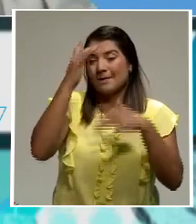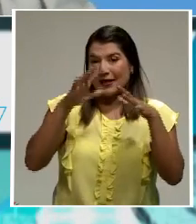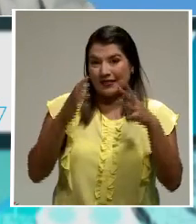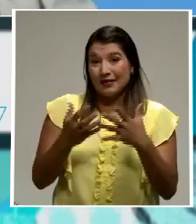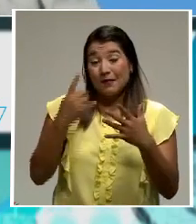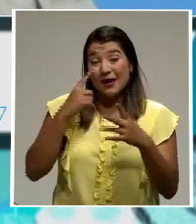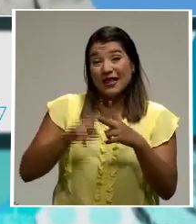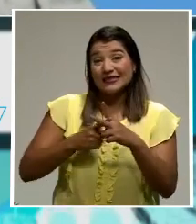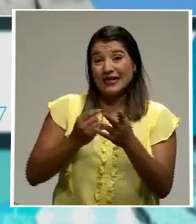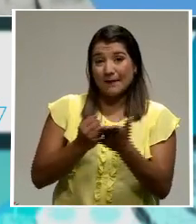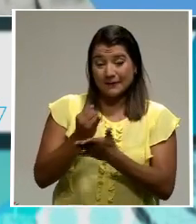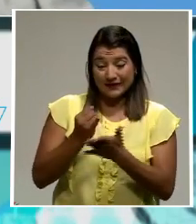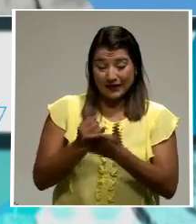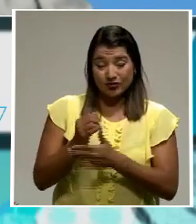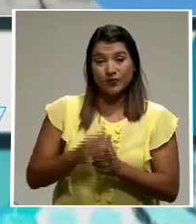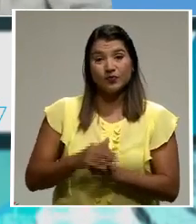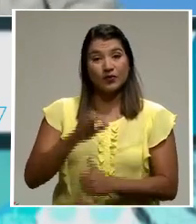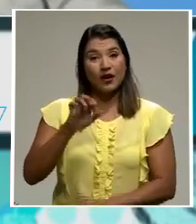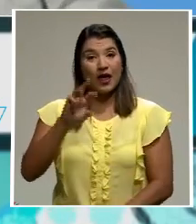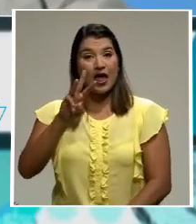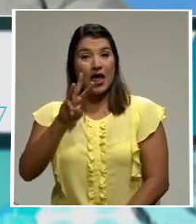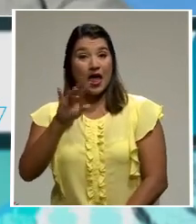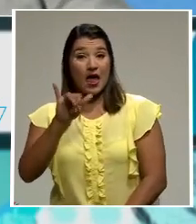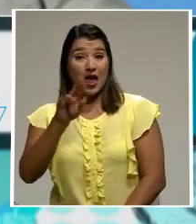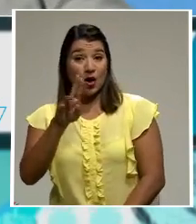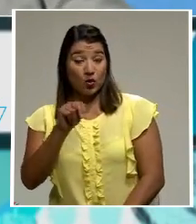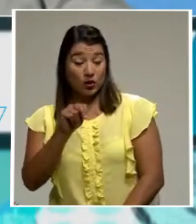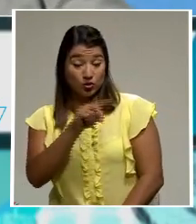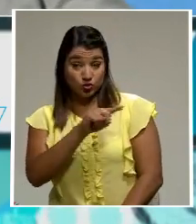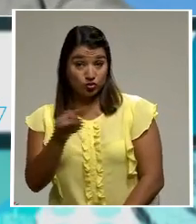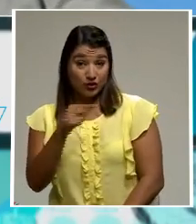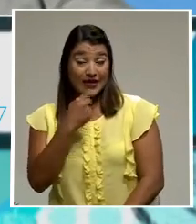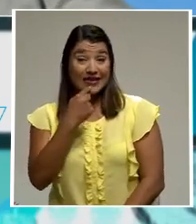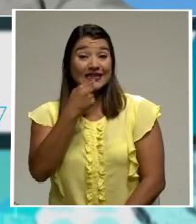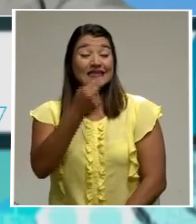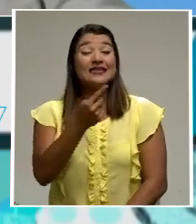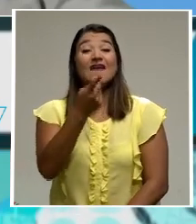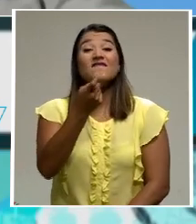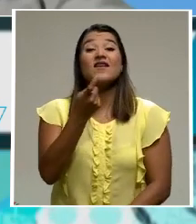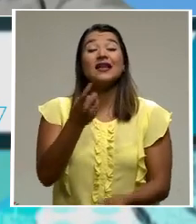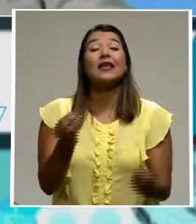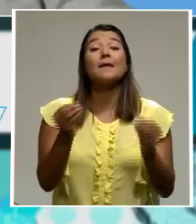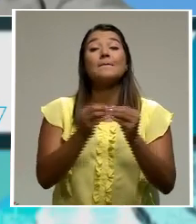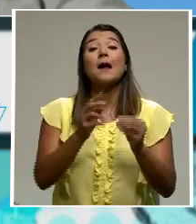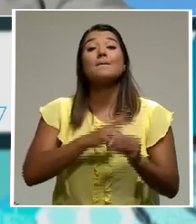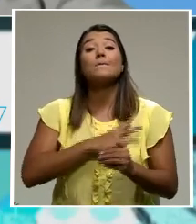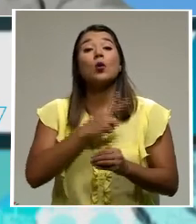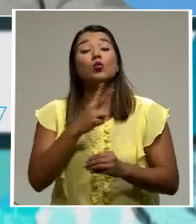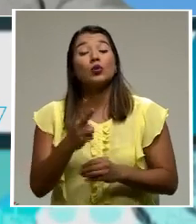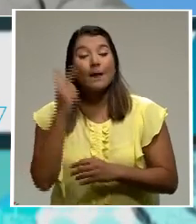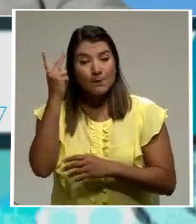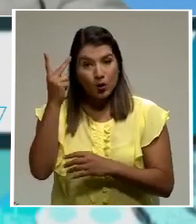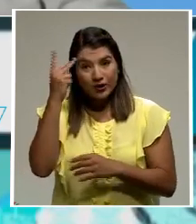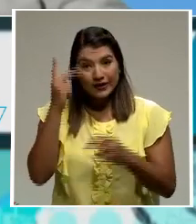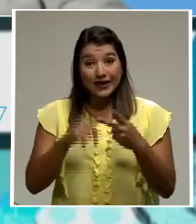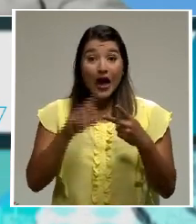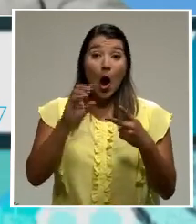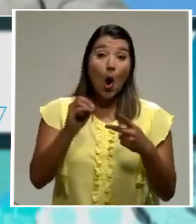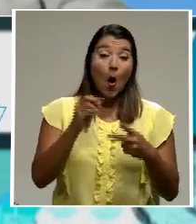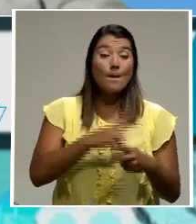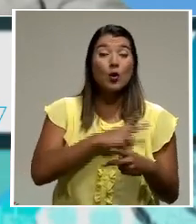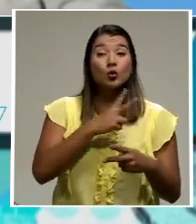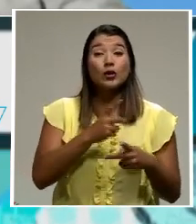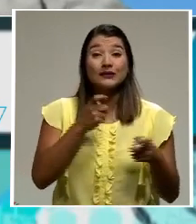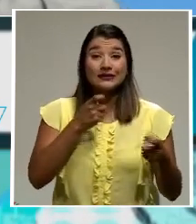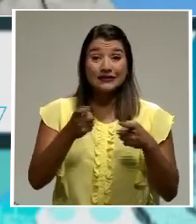caso. Ustedes, don Edwin, lo que están sugiriendo es que falta voluntad política o administrativa